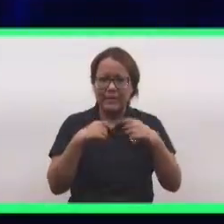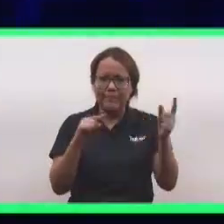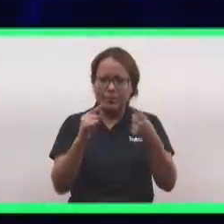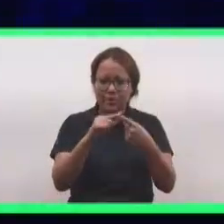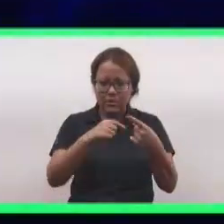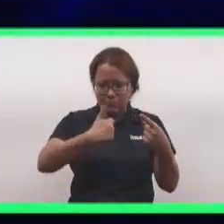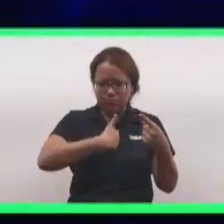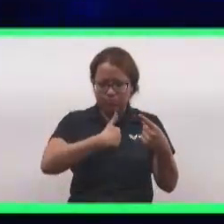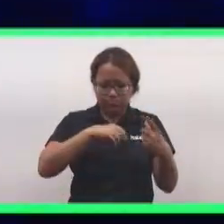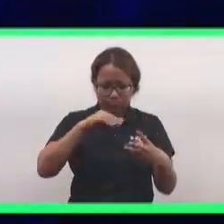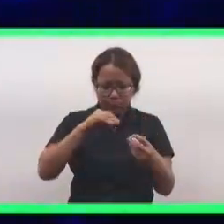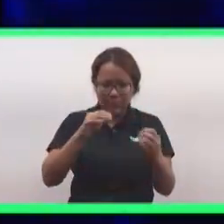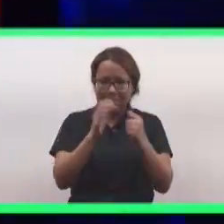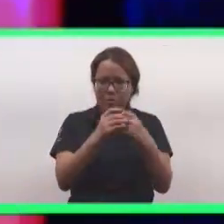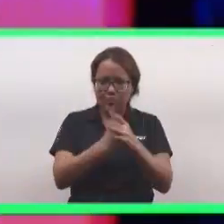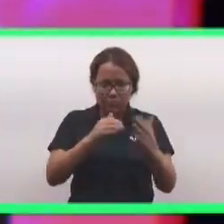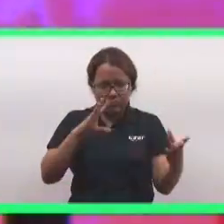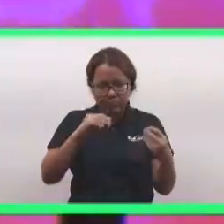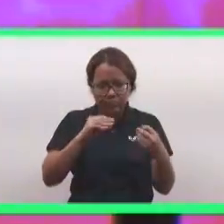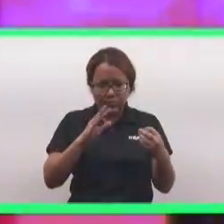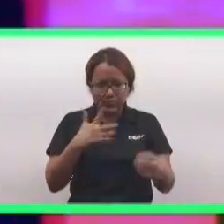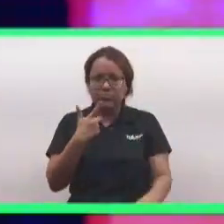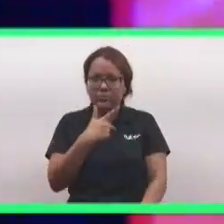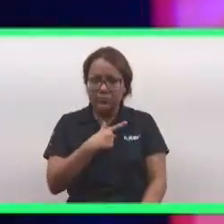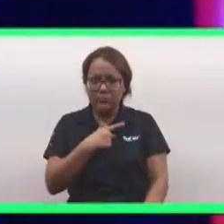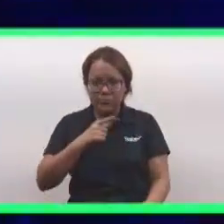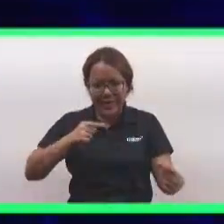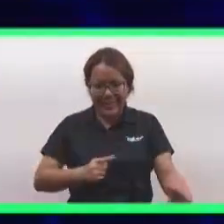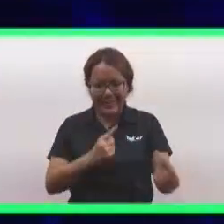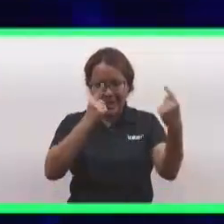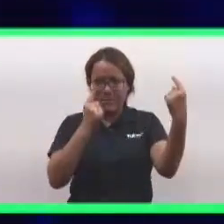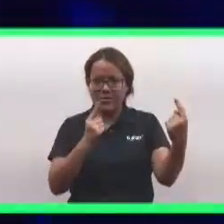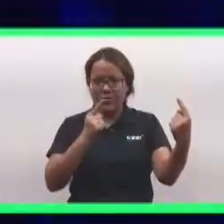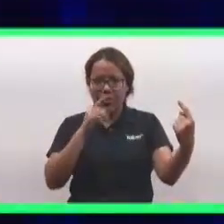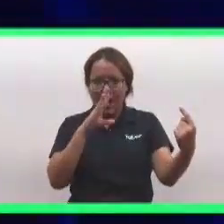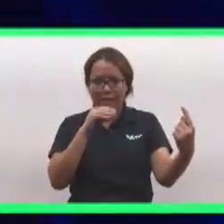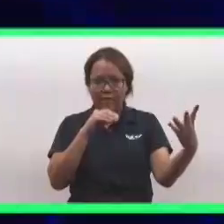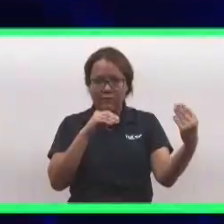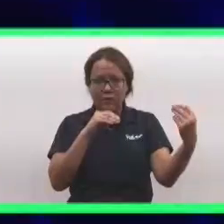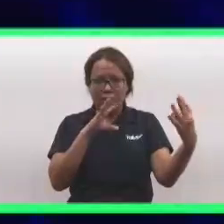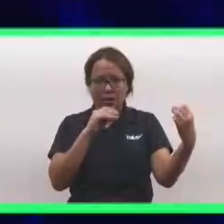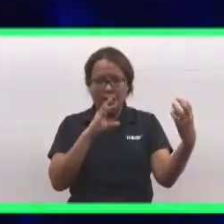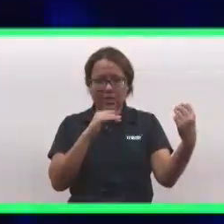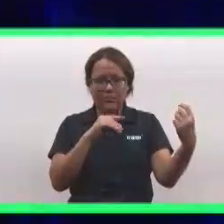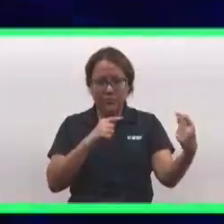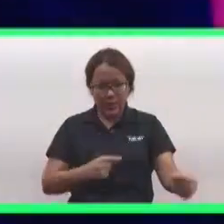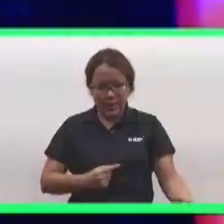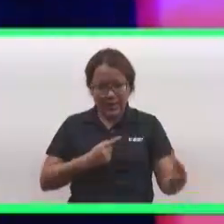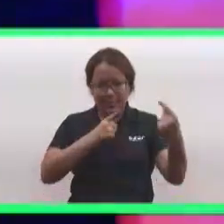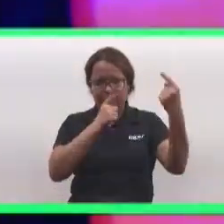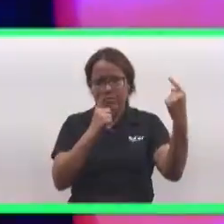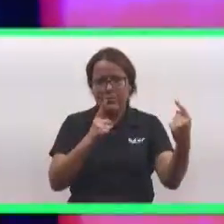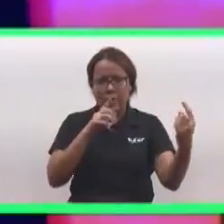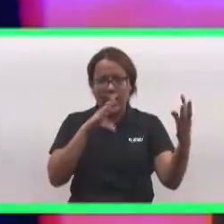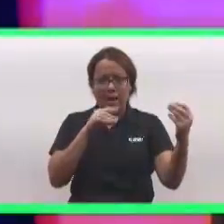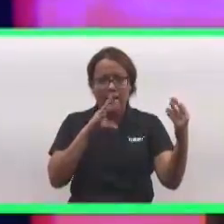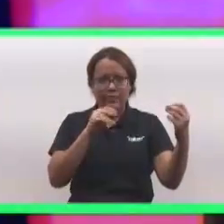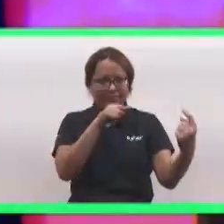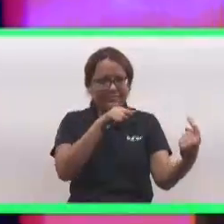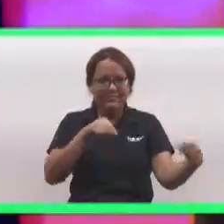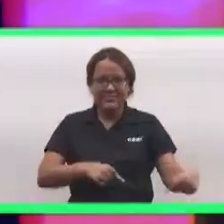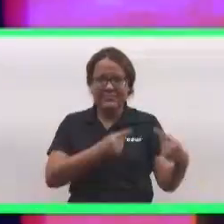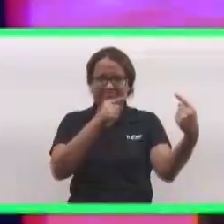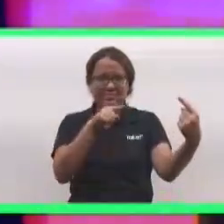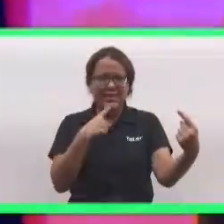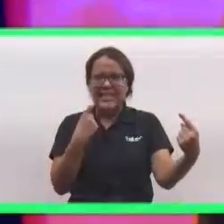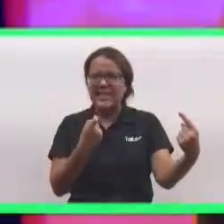interior, después de hablar con nuestro problema, hablemos con nuestro enemigo. Hablemos con nuestro enemigo. ¿Quién es nuestro